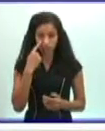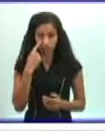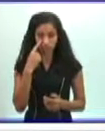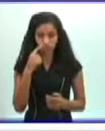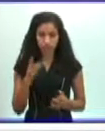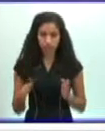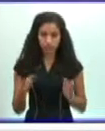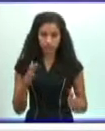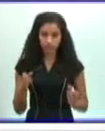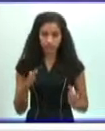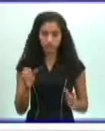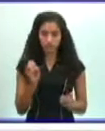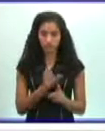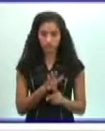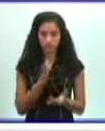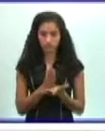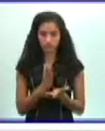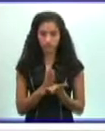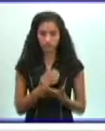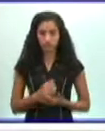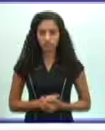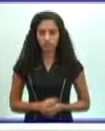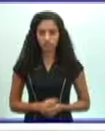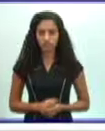durante este primer encuentro.